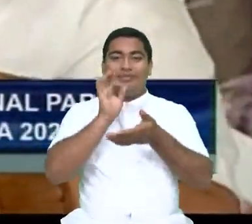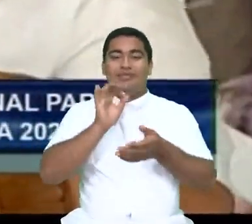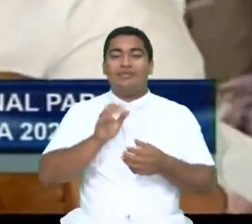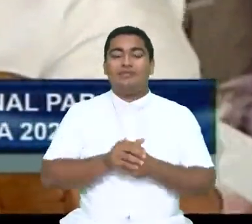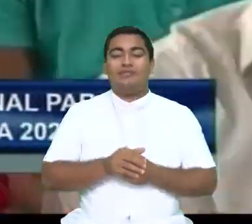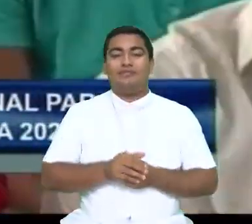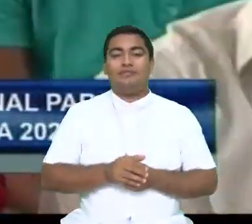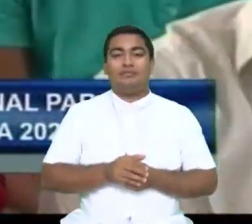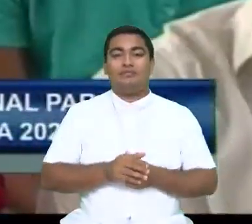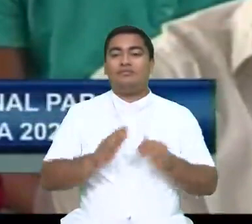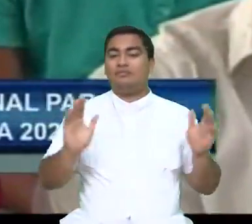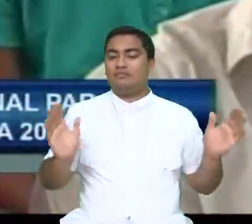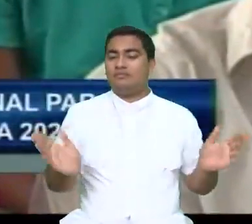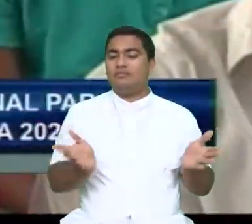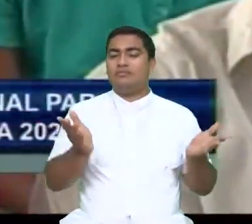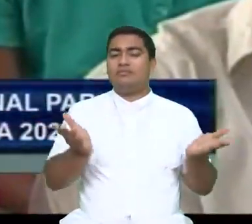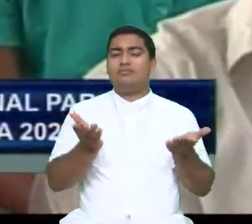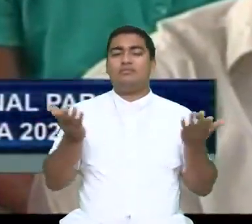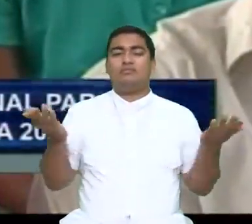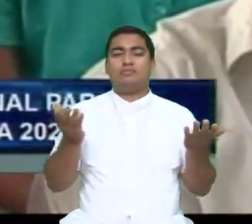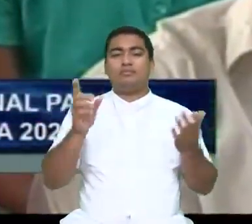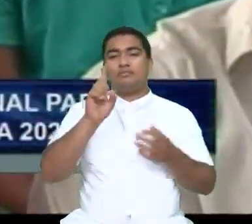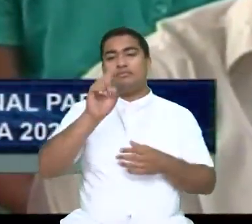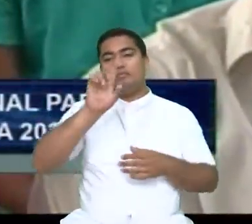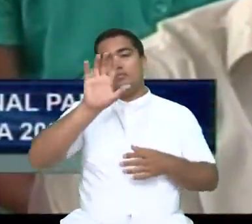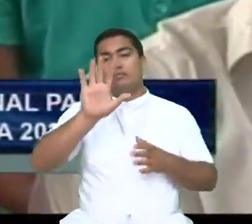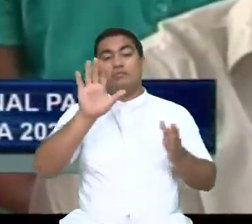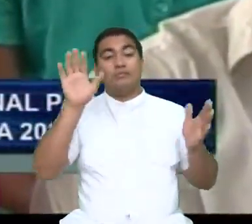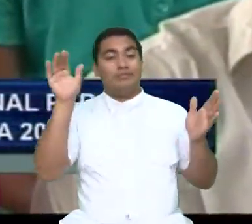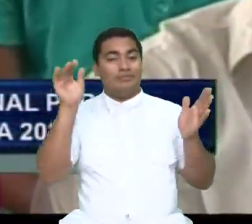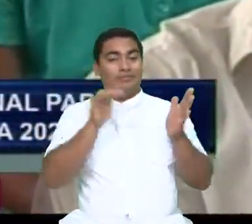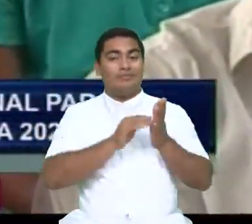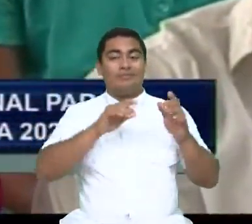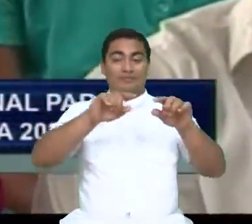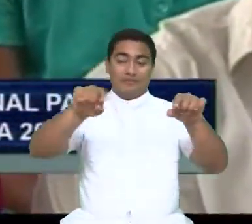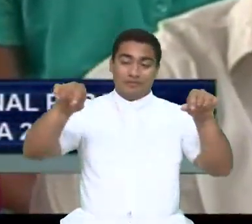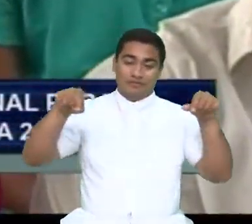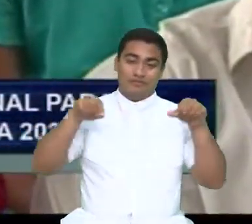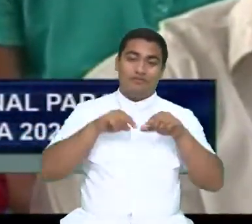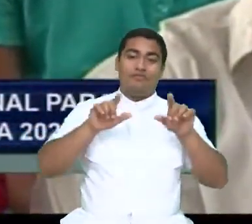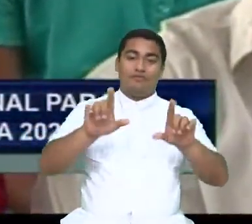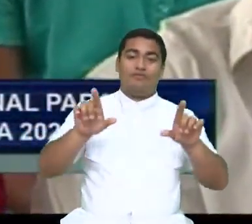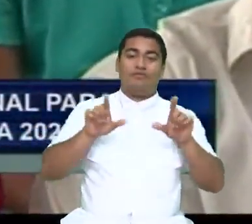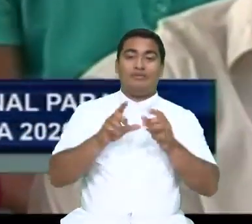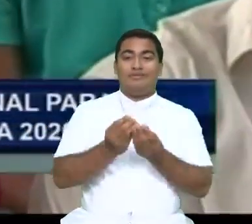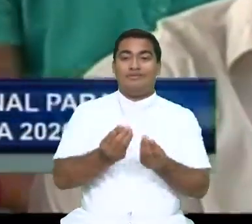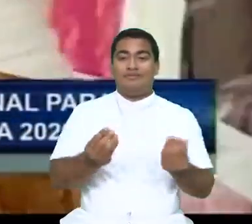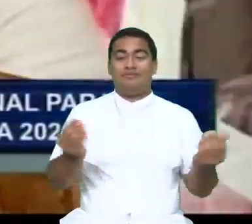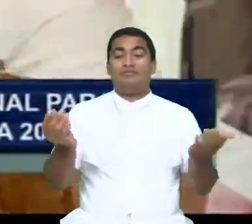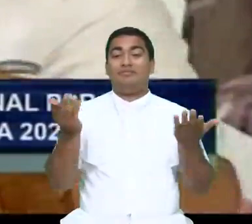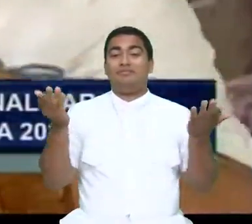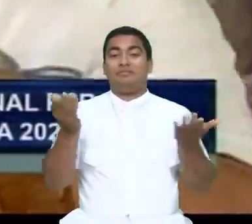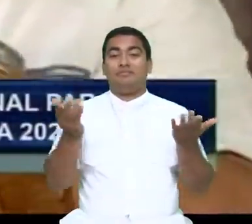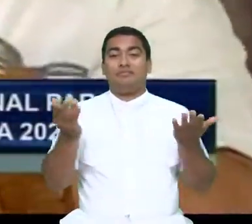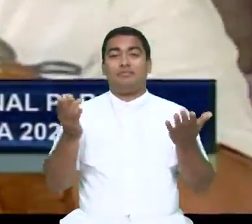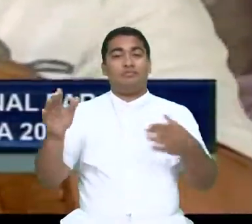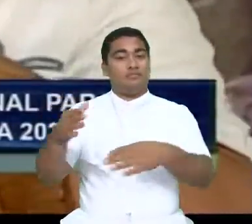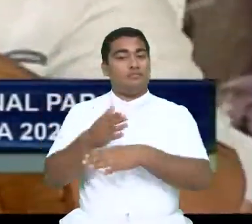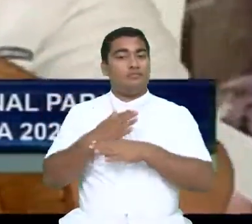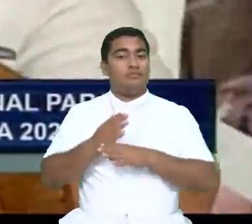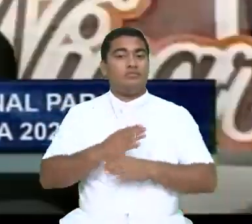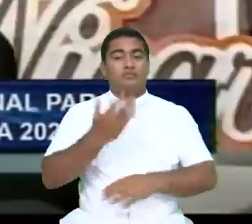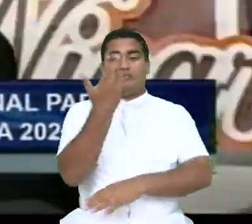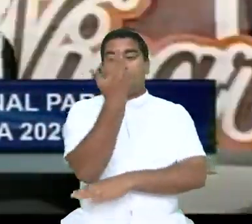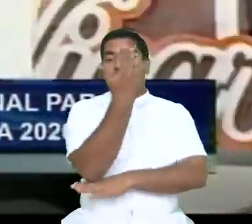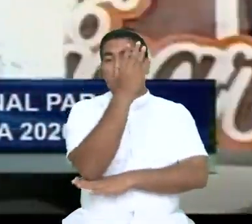Impulsaremos el mantenimiento de 15.000 manzanas a través del establecimiento eficiente también de los sistemas